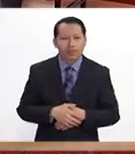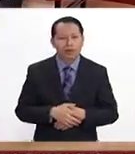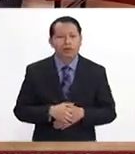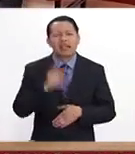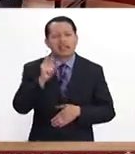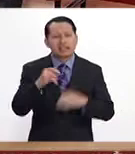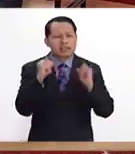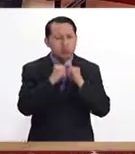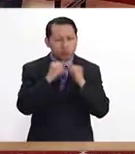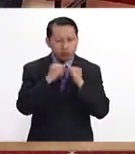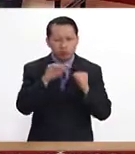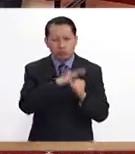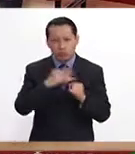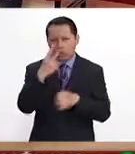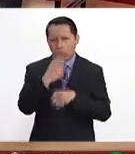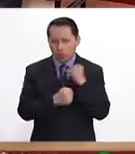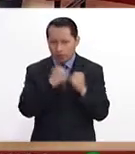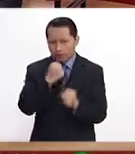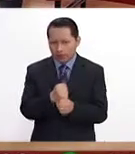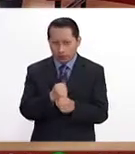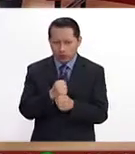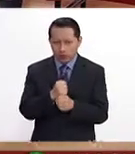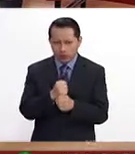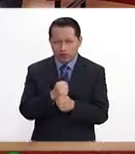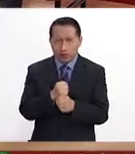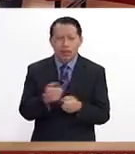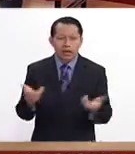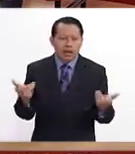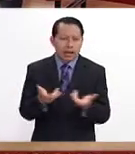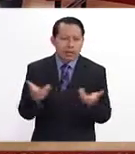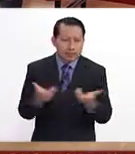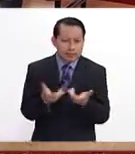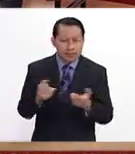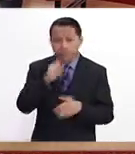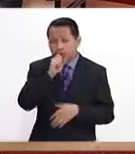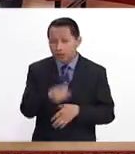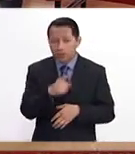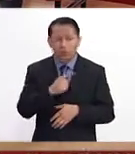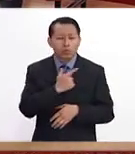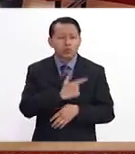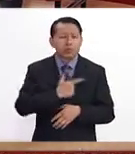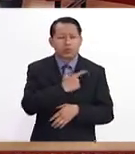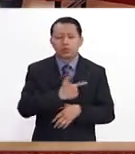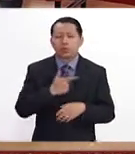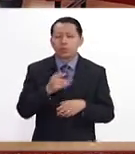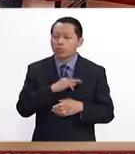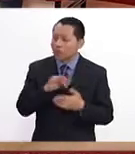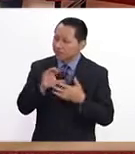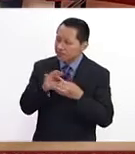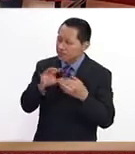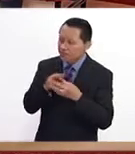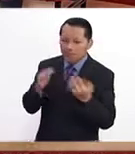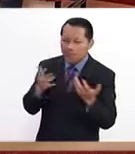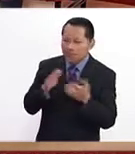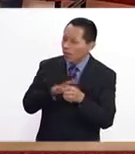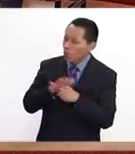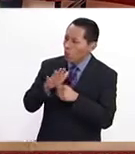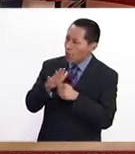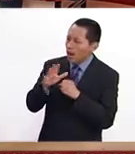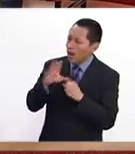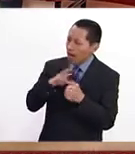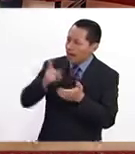una institución que lleva dos años de haberse puesto en marcha y nos gustaría que nos explicará que ticket cuál es la oferta